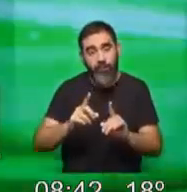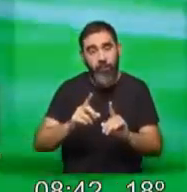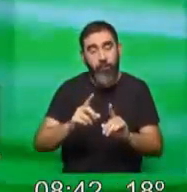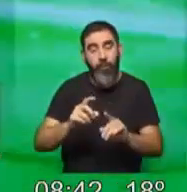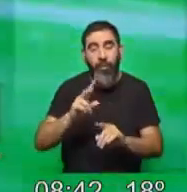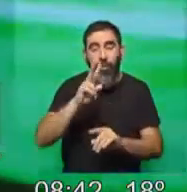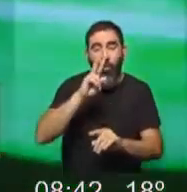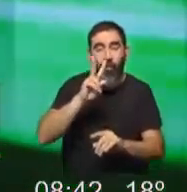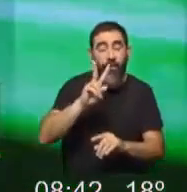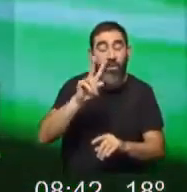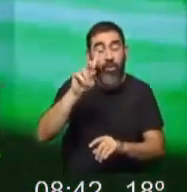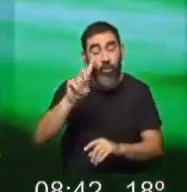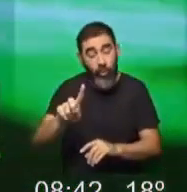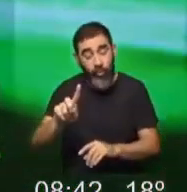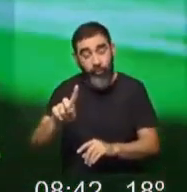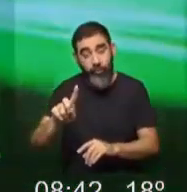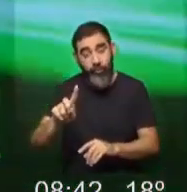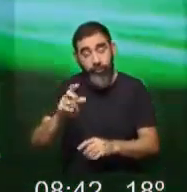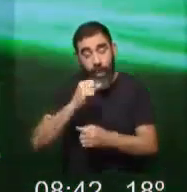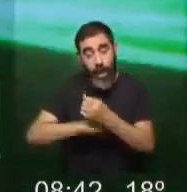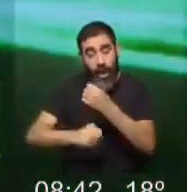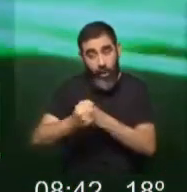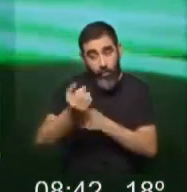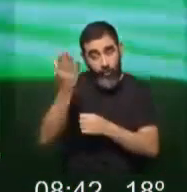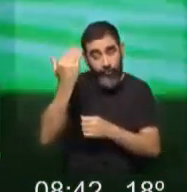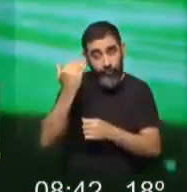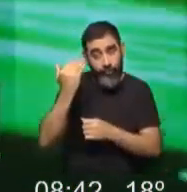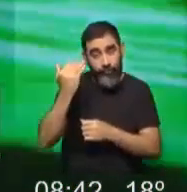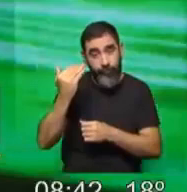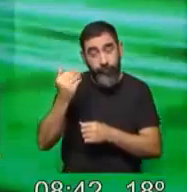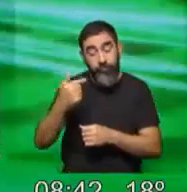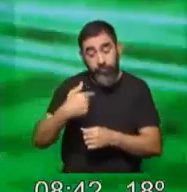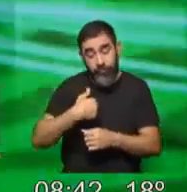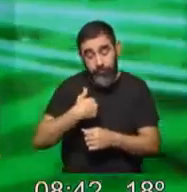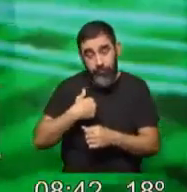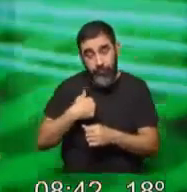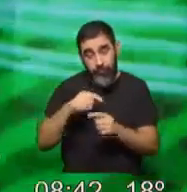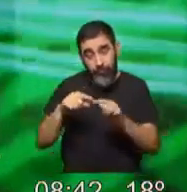el 2021 que en mi clínica